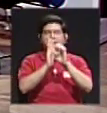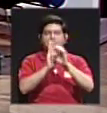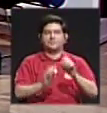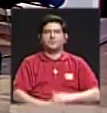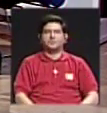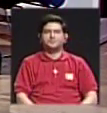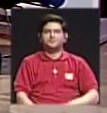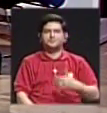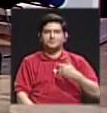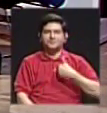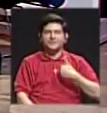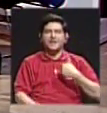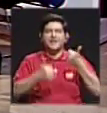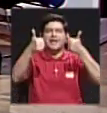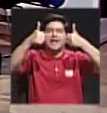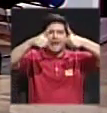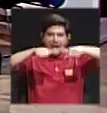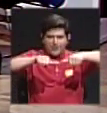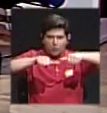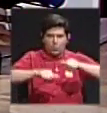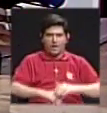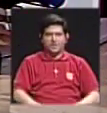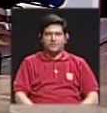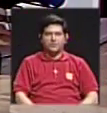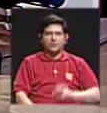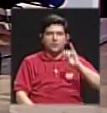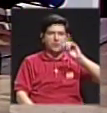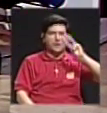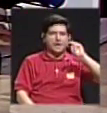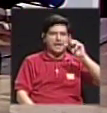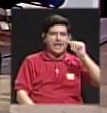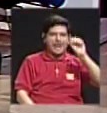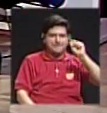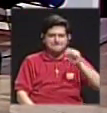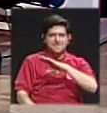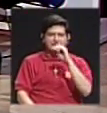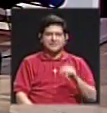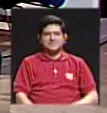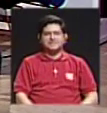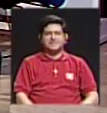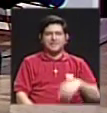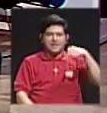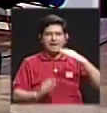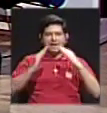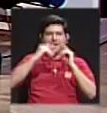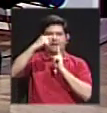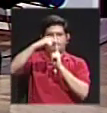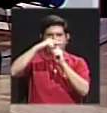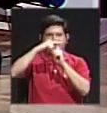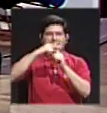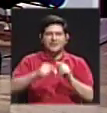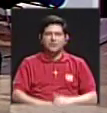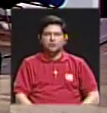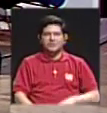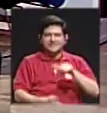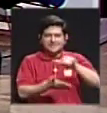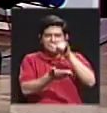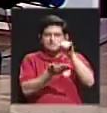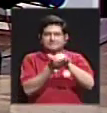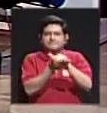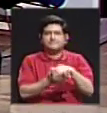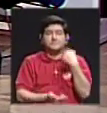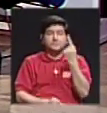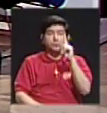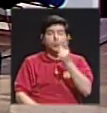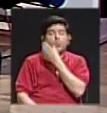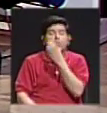tenemos que hay un convenio que hace Limas con la Arquidiócesis de San José. Entonces, por ejemplo, solo para hacer